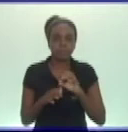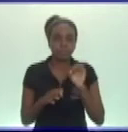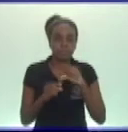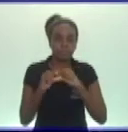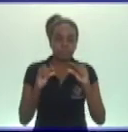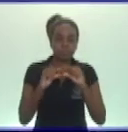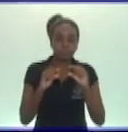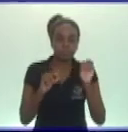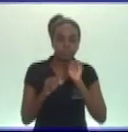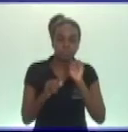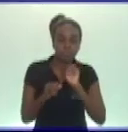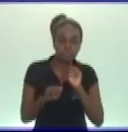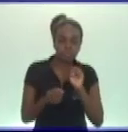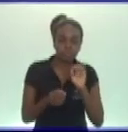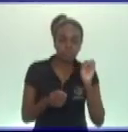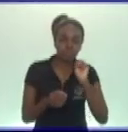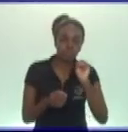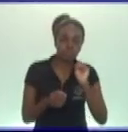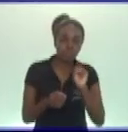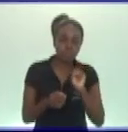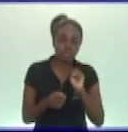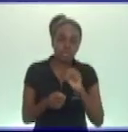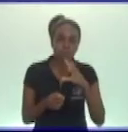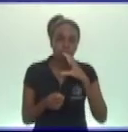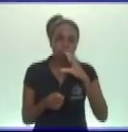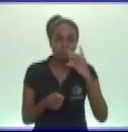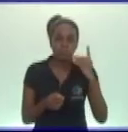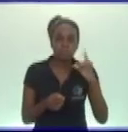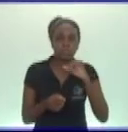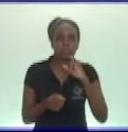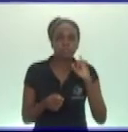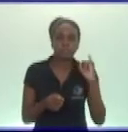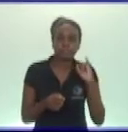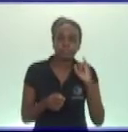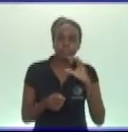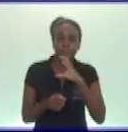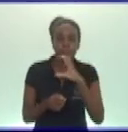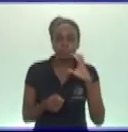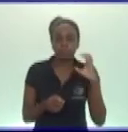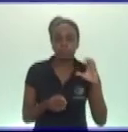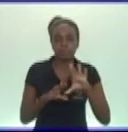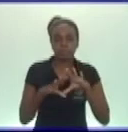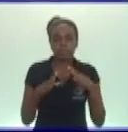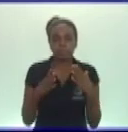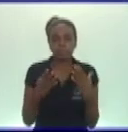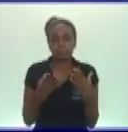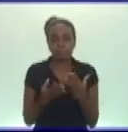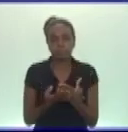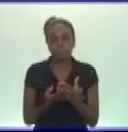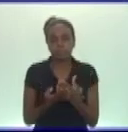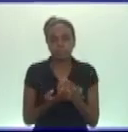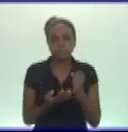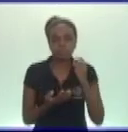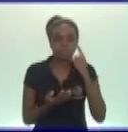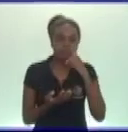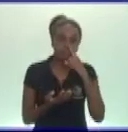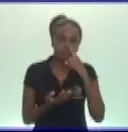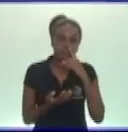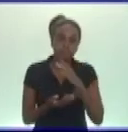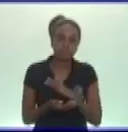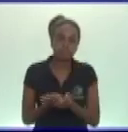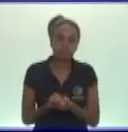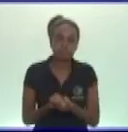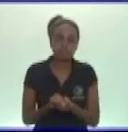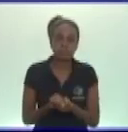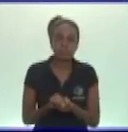ser el sujeto de la oración, el complemento directo, indirecto, circunstancial, ser términos de preposición, que pueden